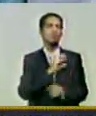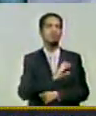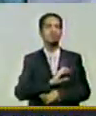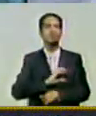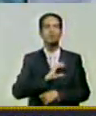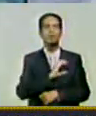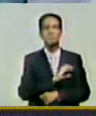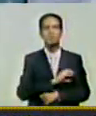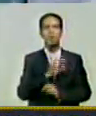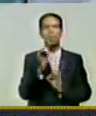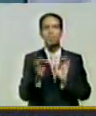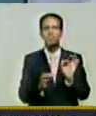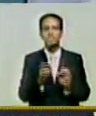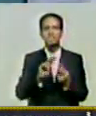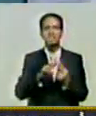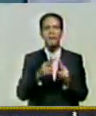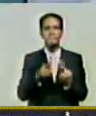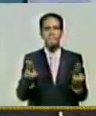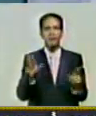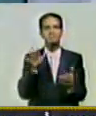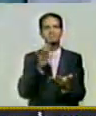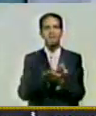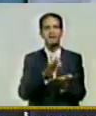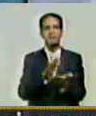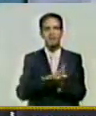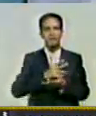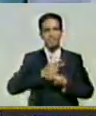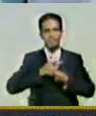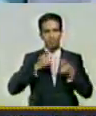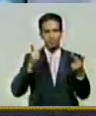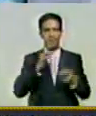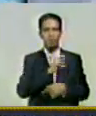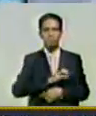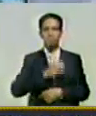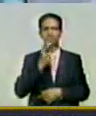por la Justicia, la Paz, la Tranquilidad Pública, Comisión de la Verdad, que ha venido trabajando de la mano.